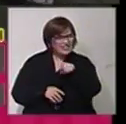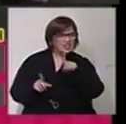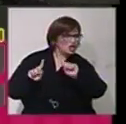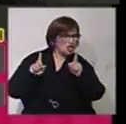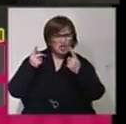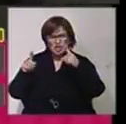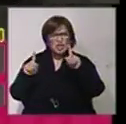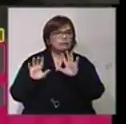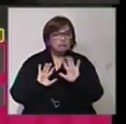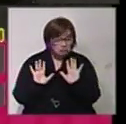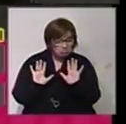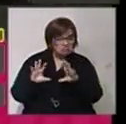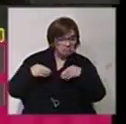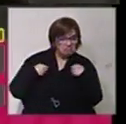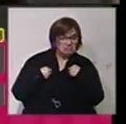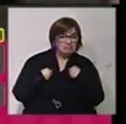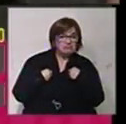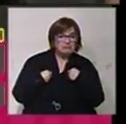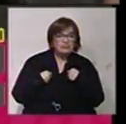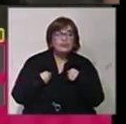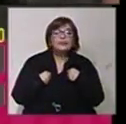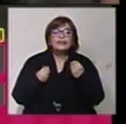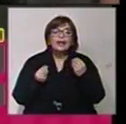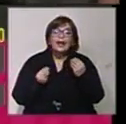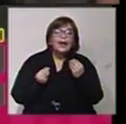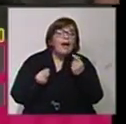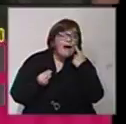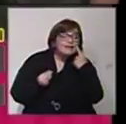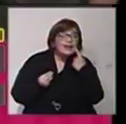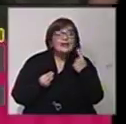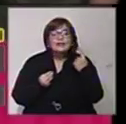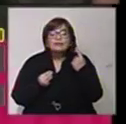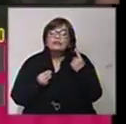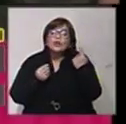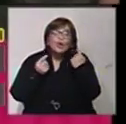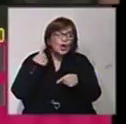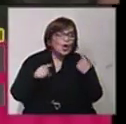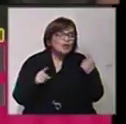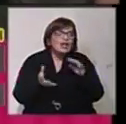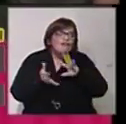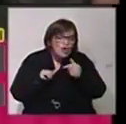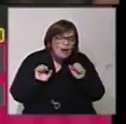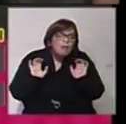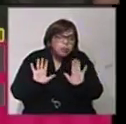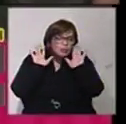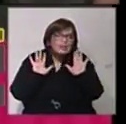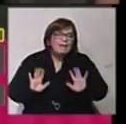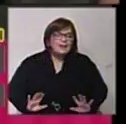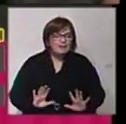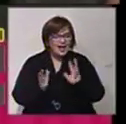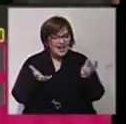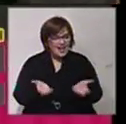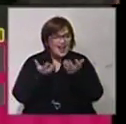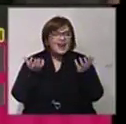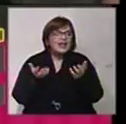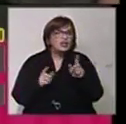No. O sea, él como que prueba los gustos de cómo se hace en cada lugar, ¿verdad? No